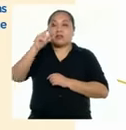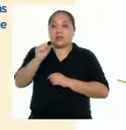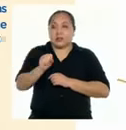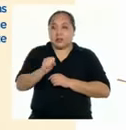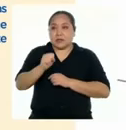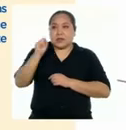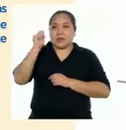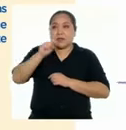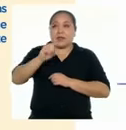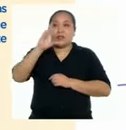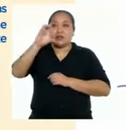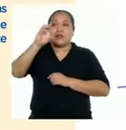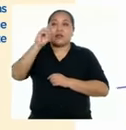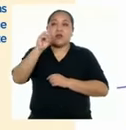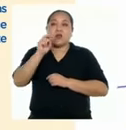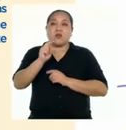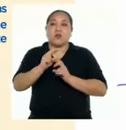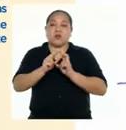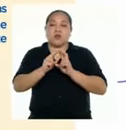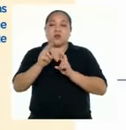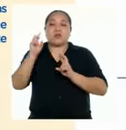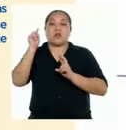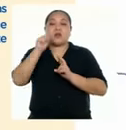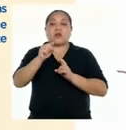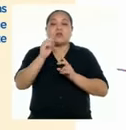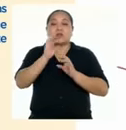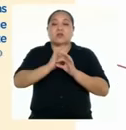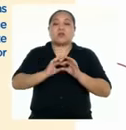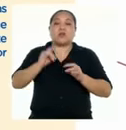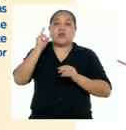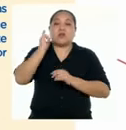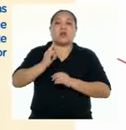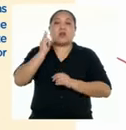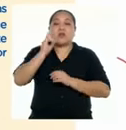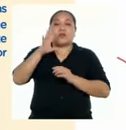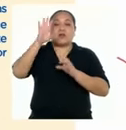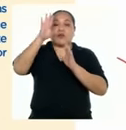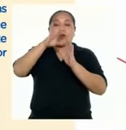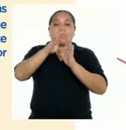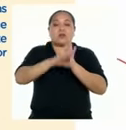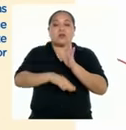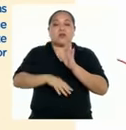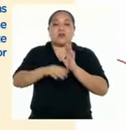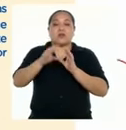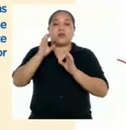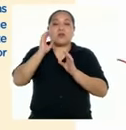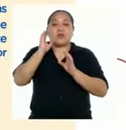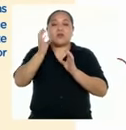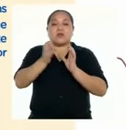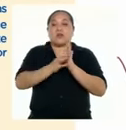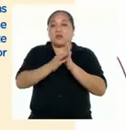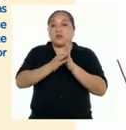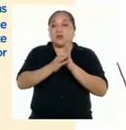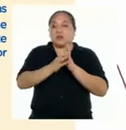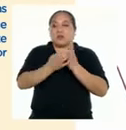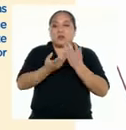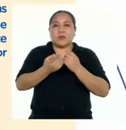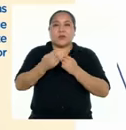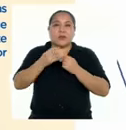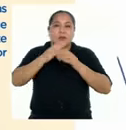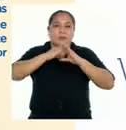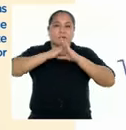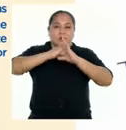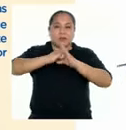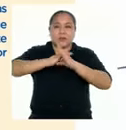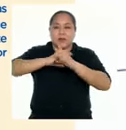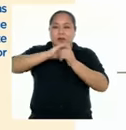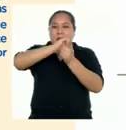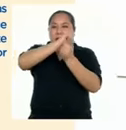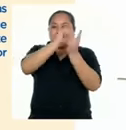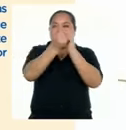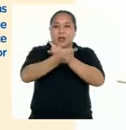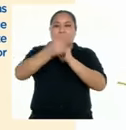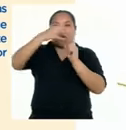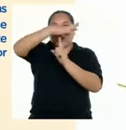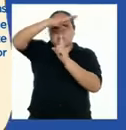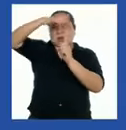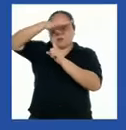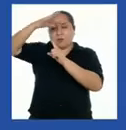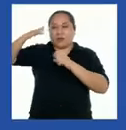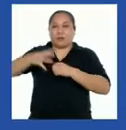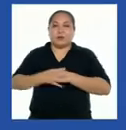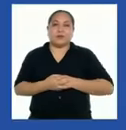es algo urgente para reducir la contaminación y, por tanto, frenar el cambio climático.